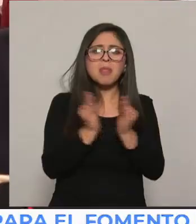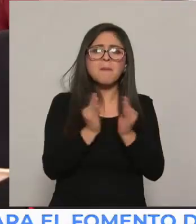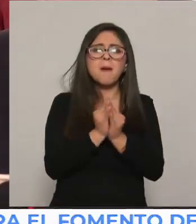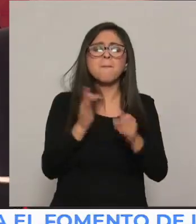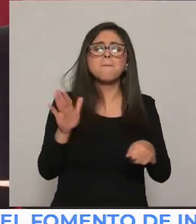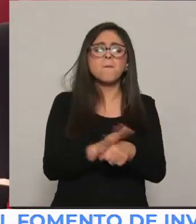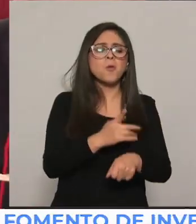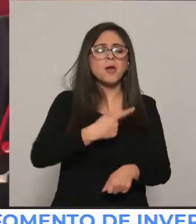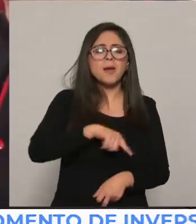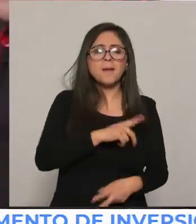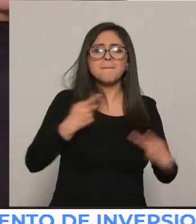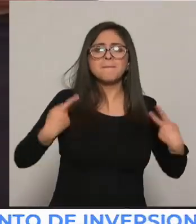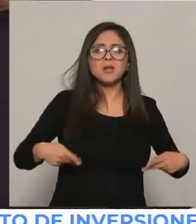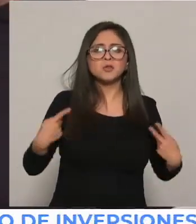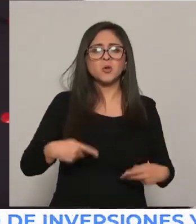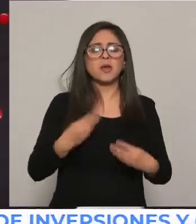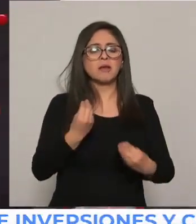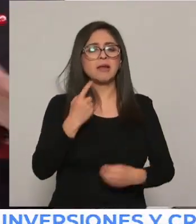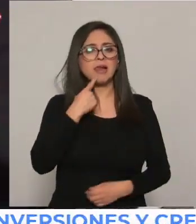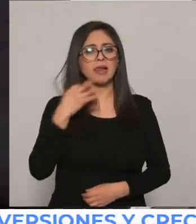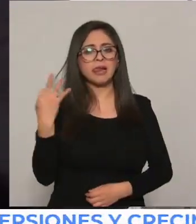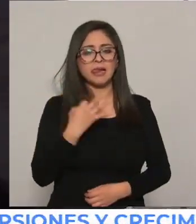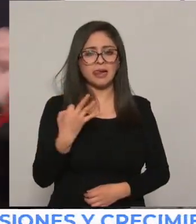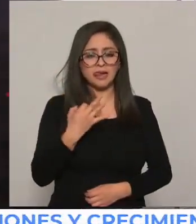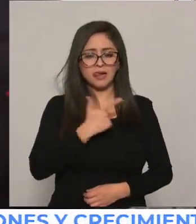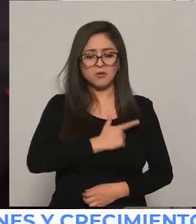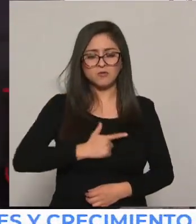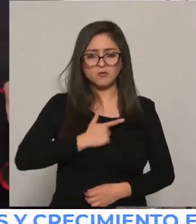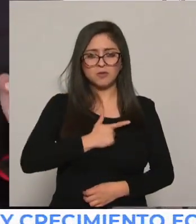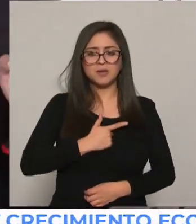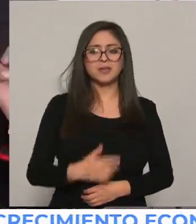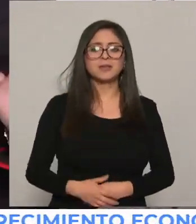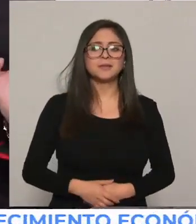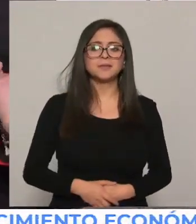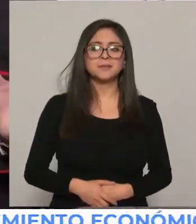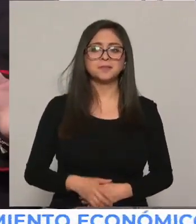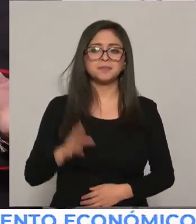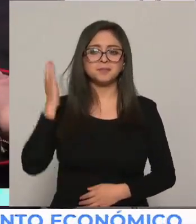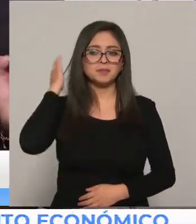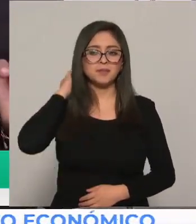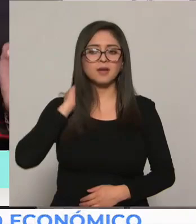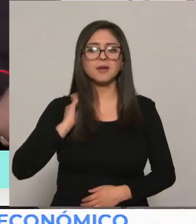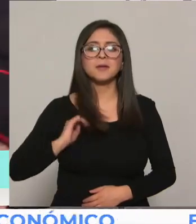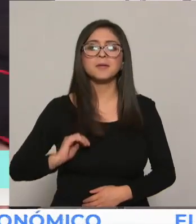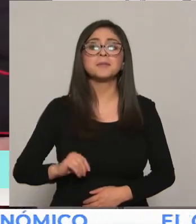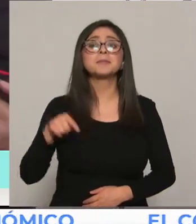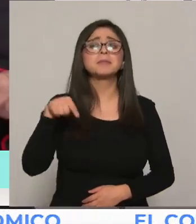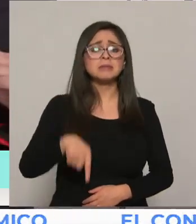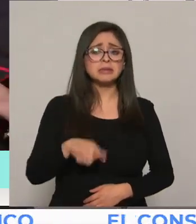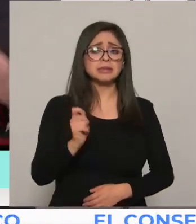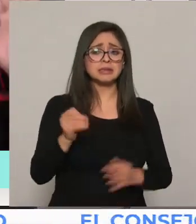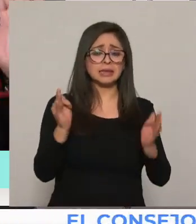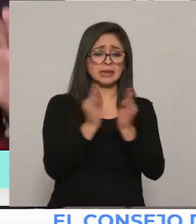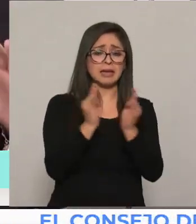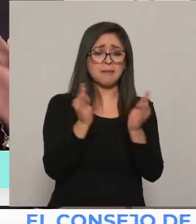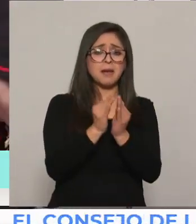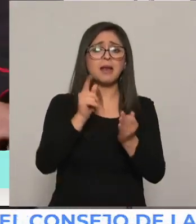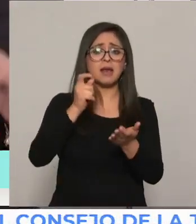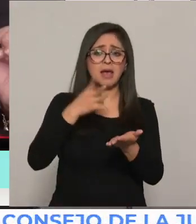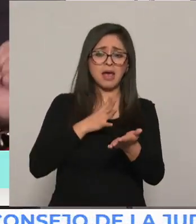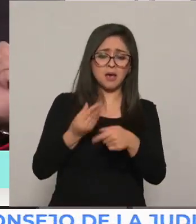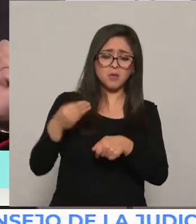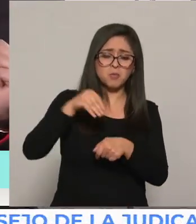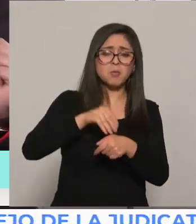tanto. Bueno, en sí es un tamal hecho a base de mantequilla y tiene un poco de